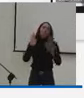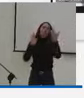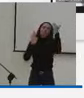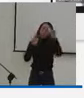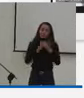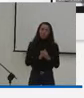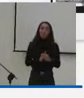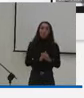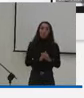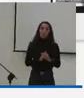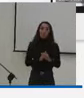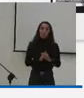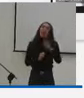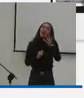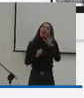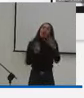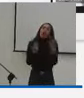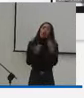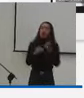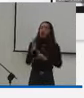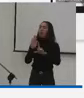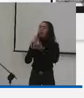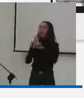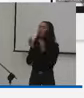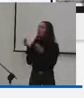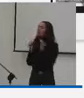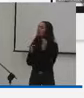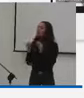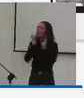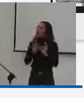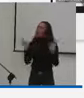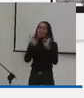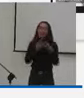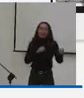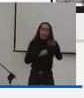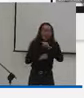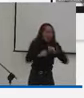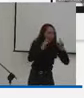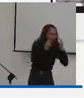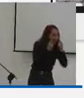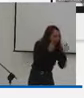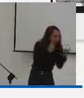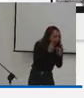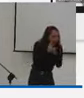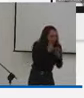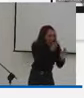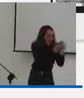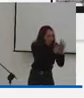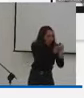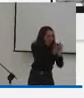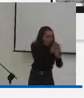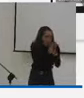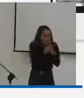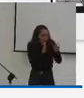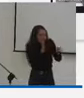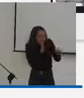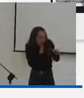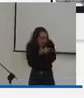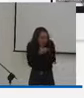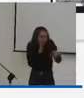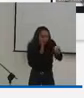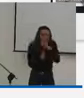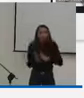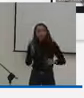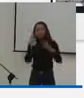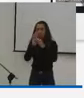deportistas, interactuando con la comunidad sobre la necesidad de que el país enrute hacia el reconocimiento del deporte como